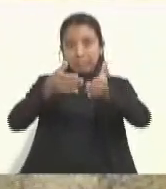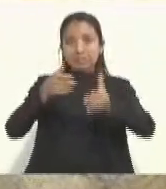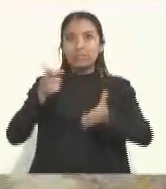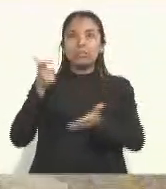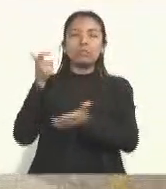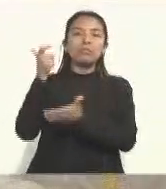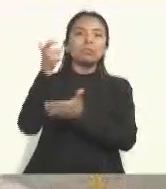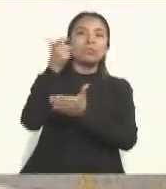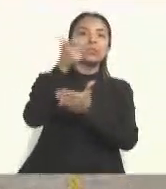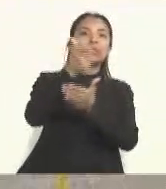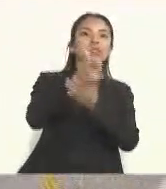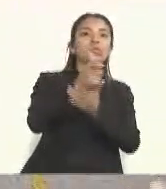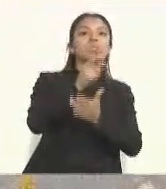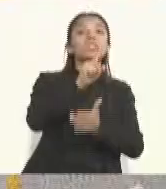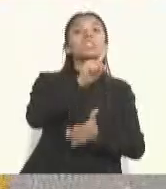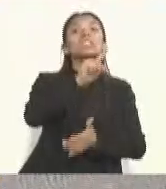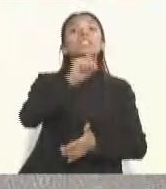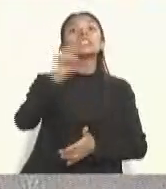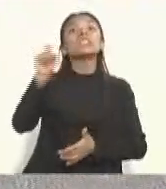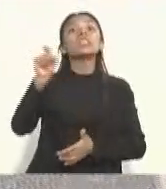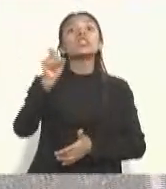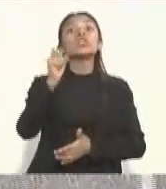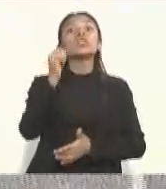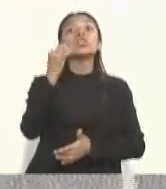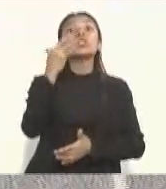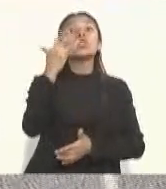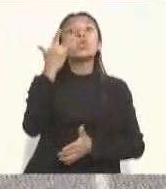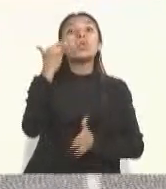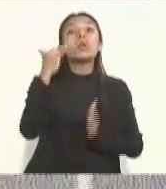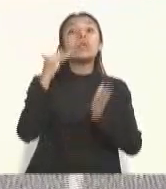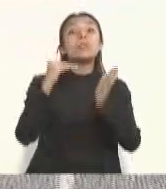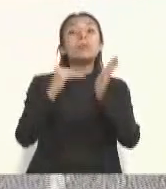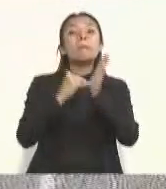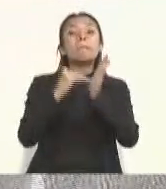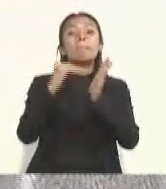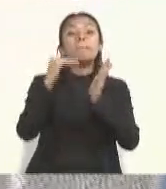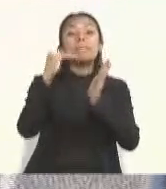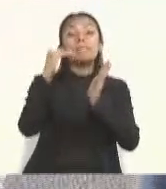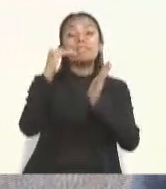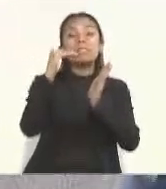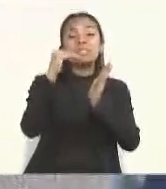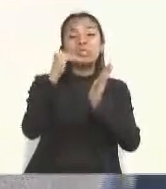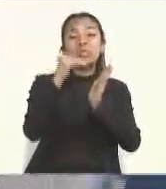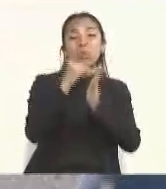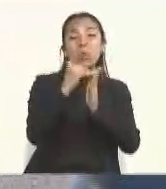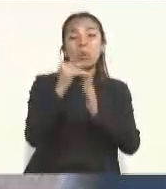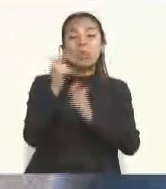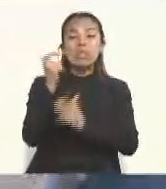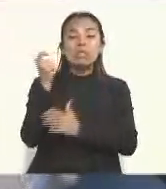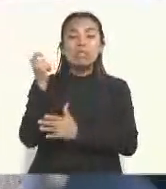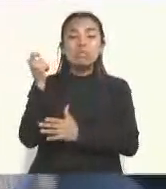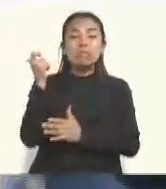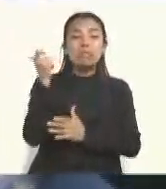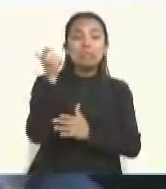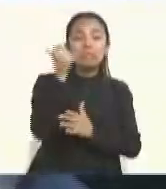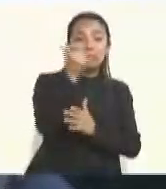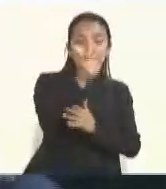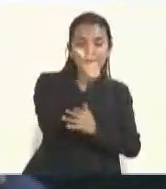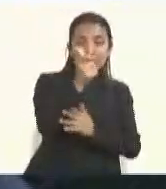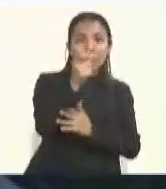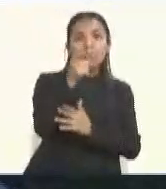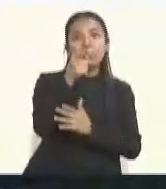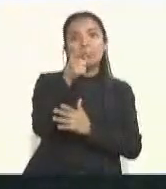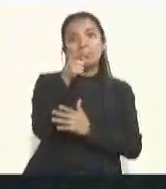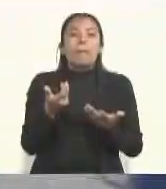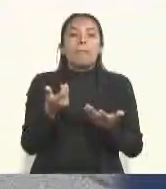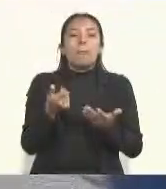inversión de más de 150 millones de pesos, con el que generamos un desahogo del tránsito vehicular